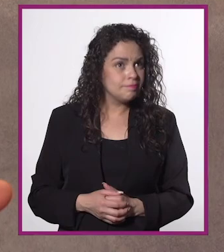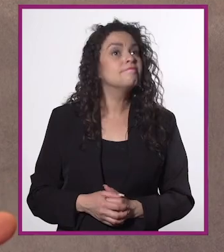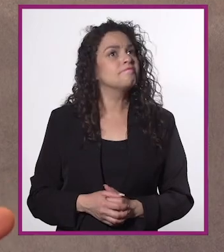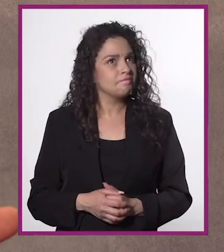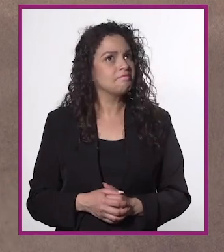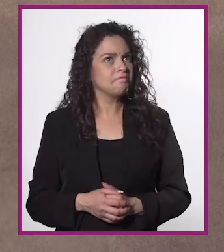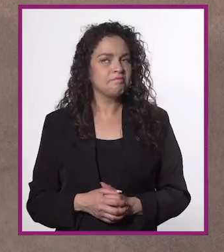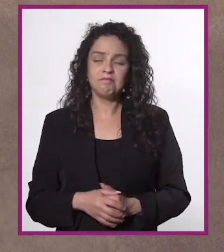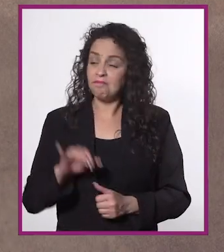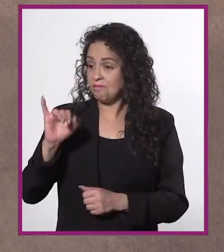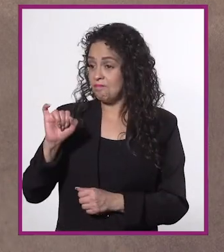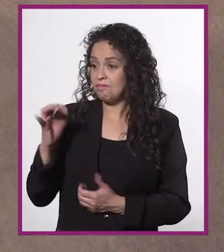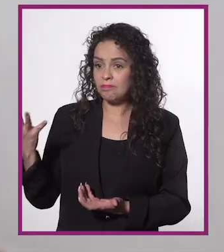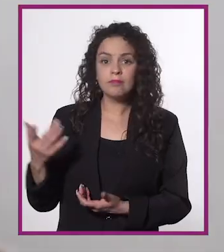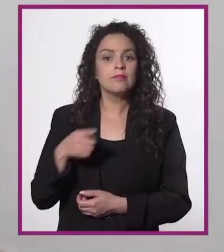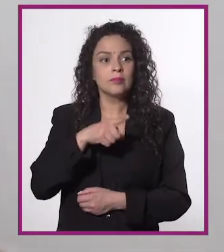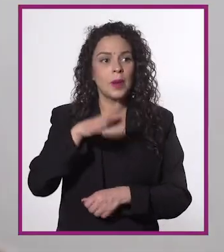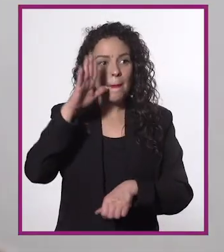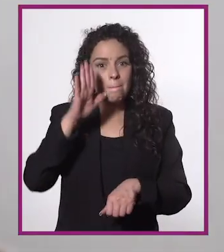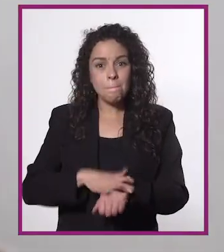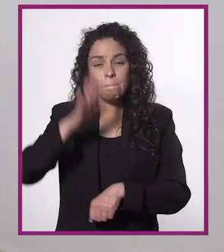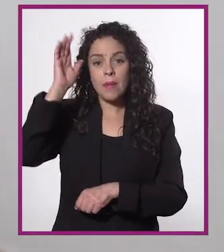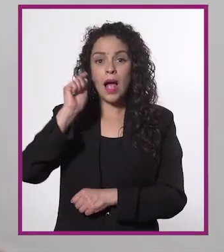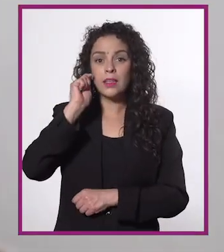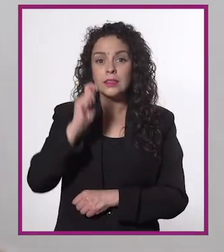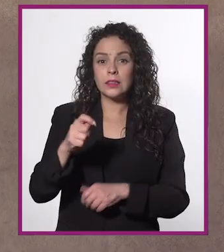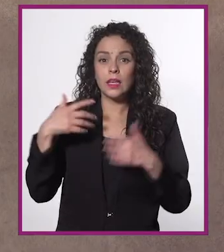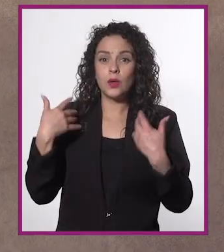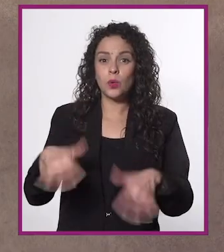musical más exitoso de los últimos años? ¿El Rey León?